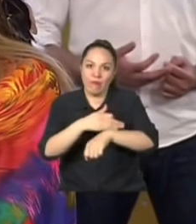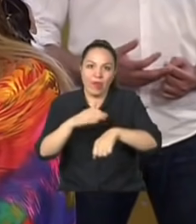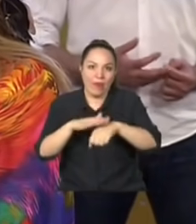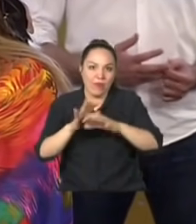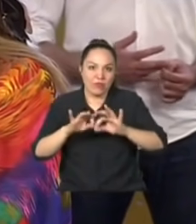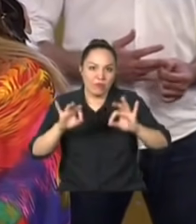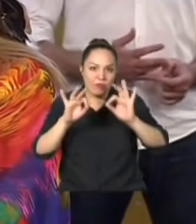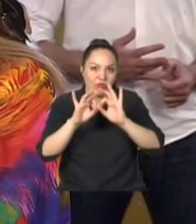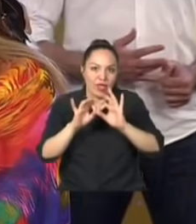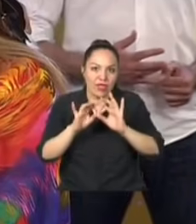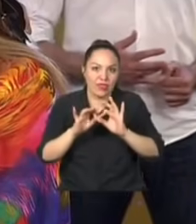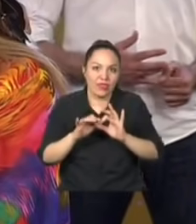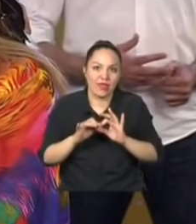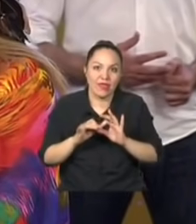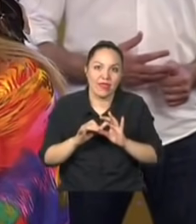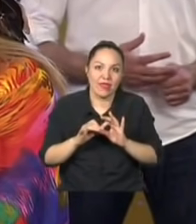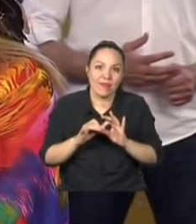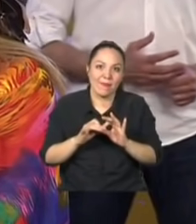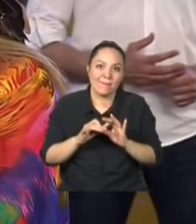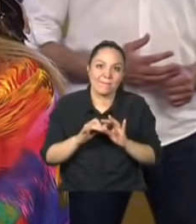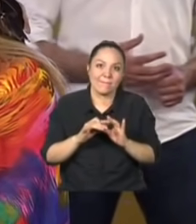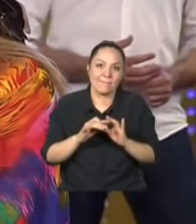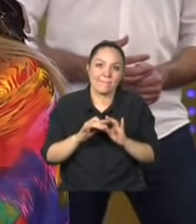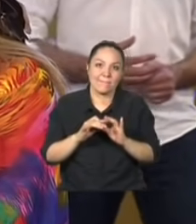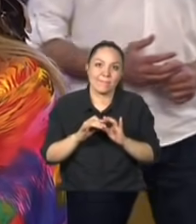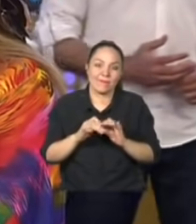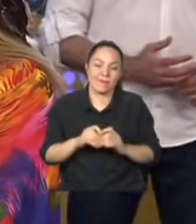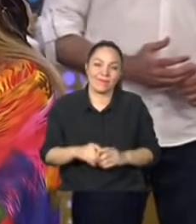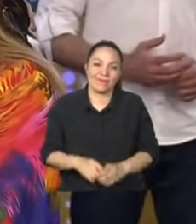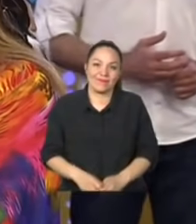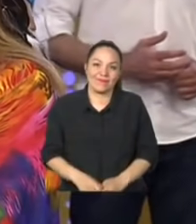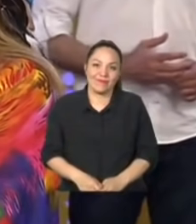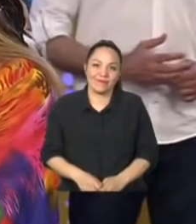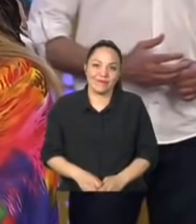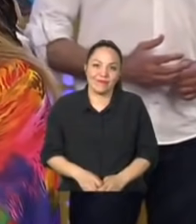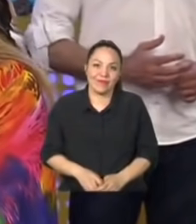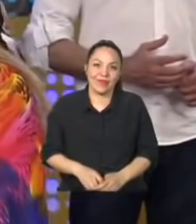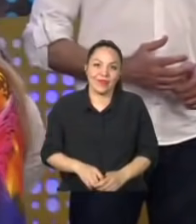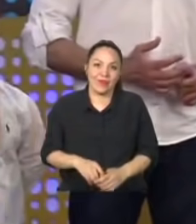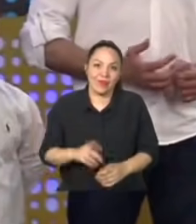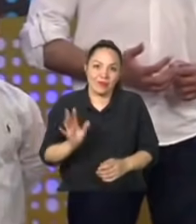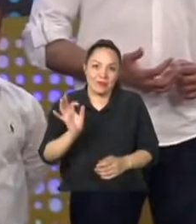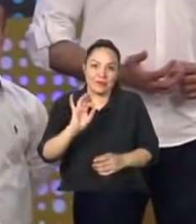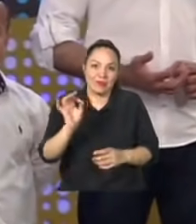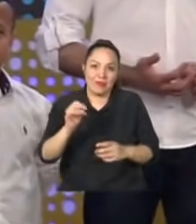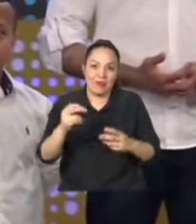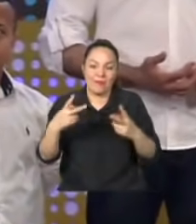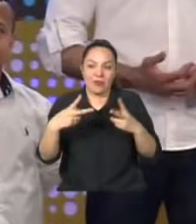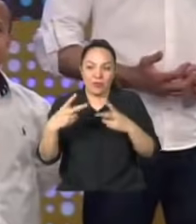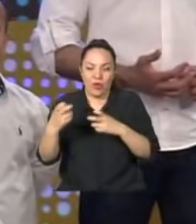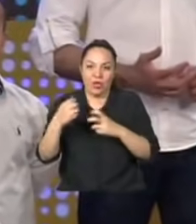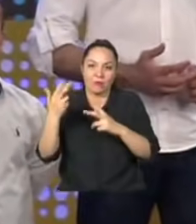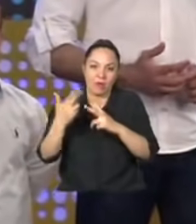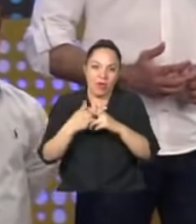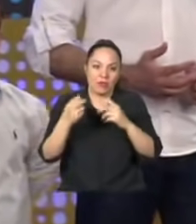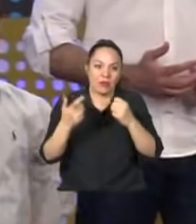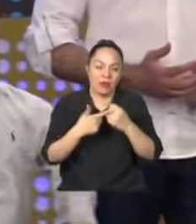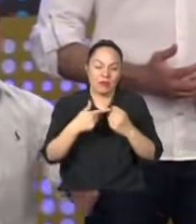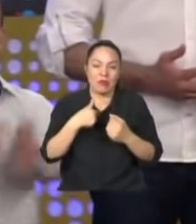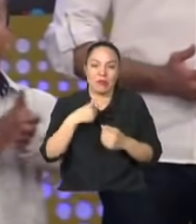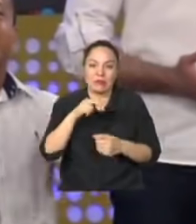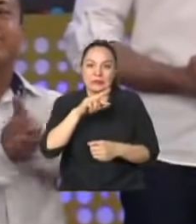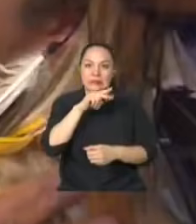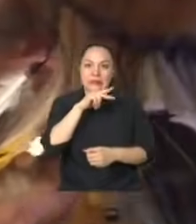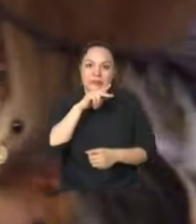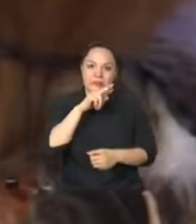papá, mis hermanos que me los secuestraron y que me los mataron, pues... Yo siempre... Ya, cállate, no